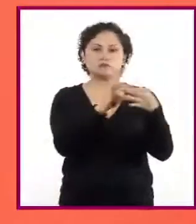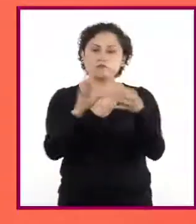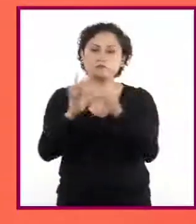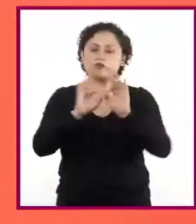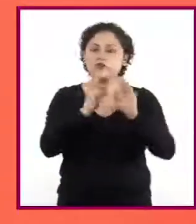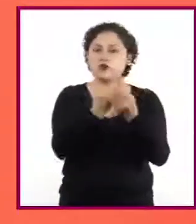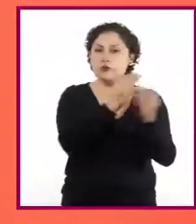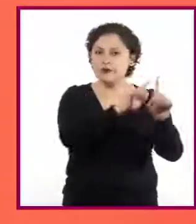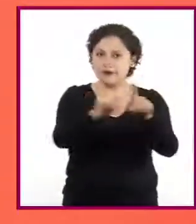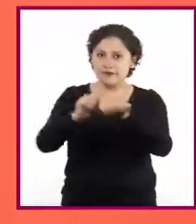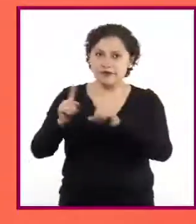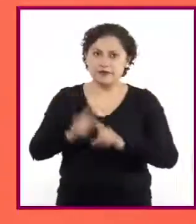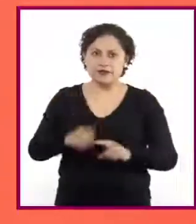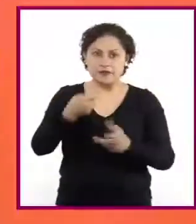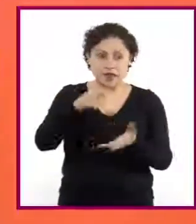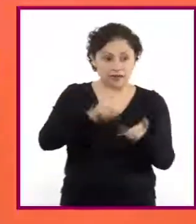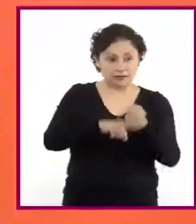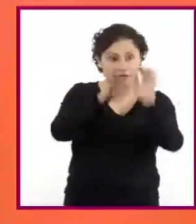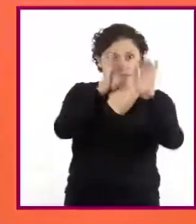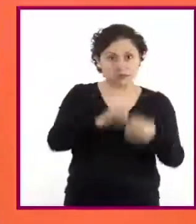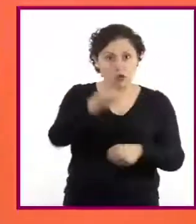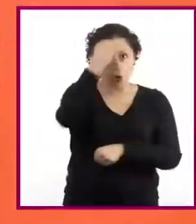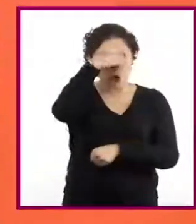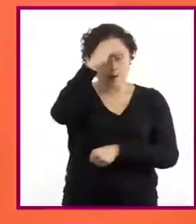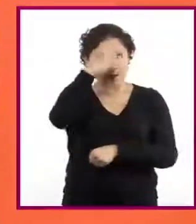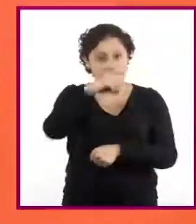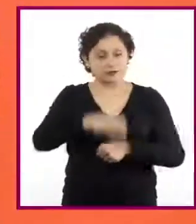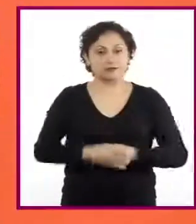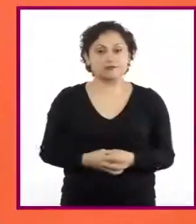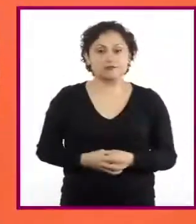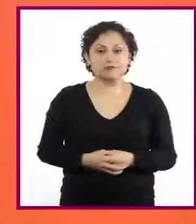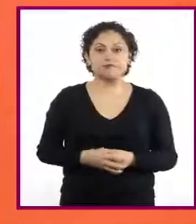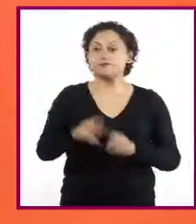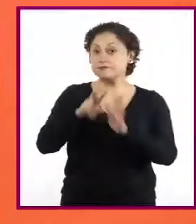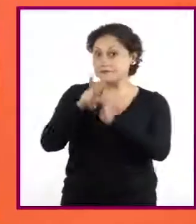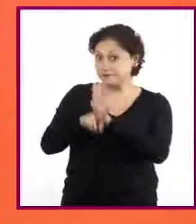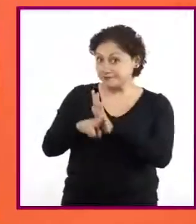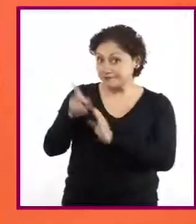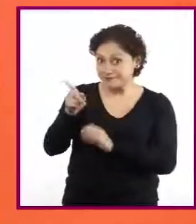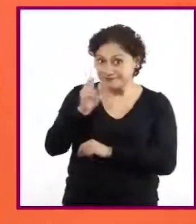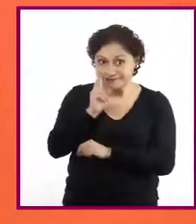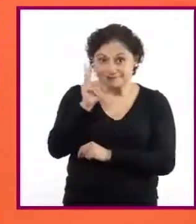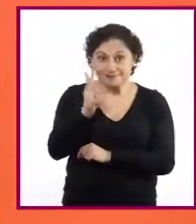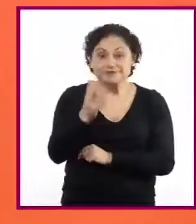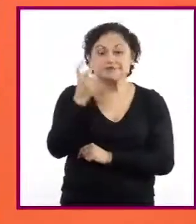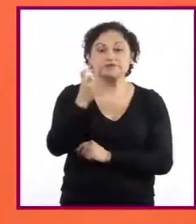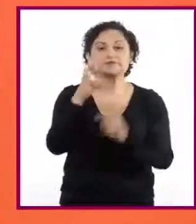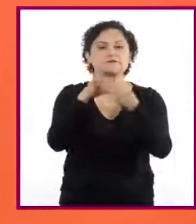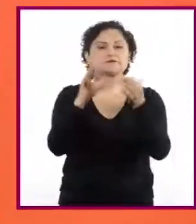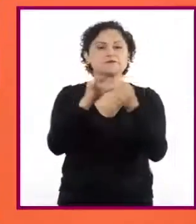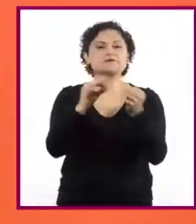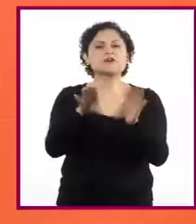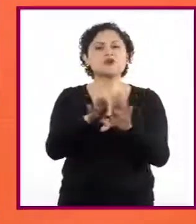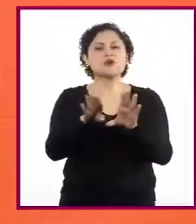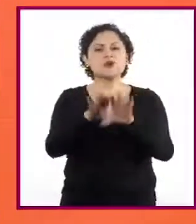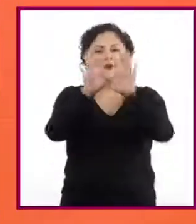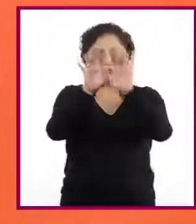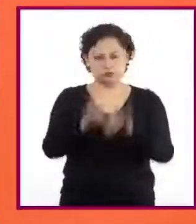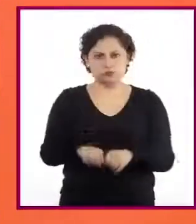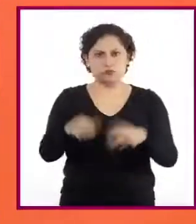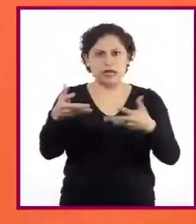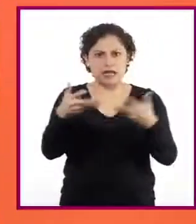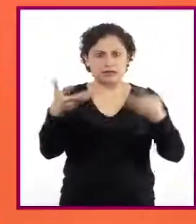su contenido una opinión. El siguiente video les orientará acerca de sus características más importantes.